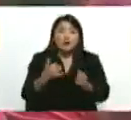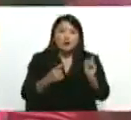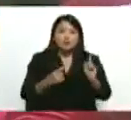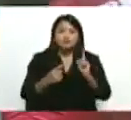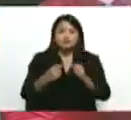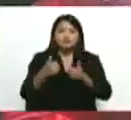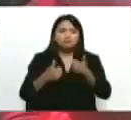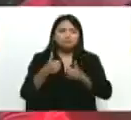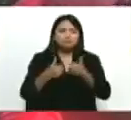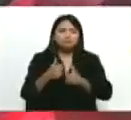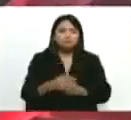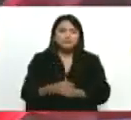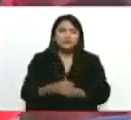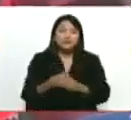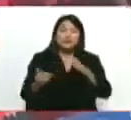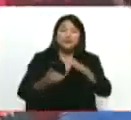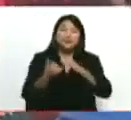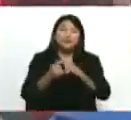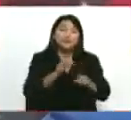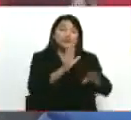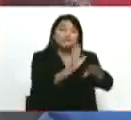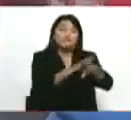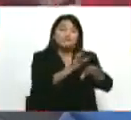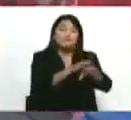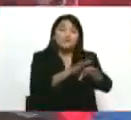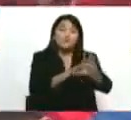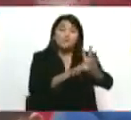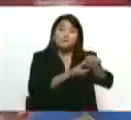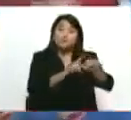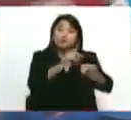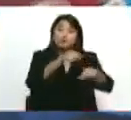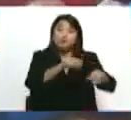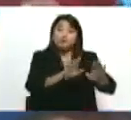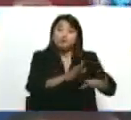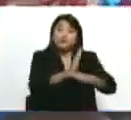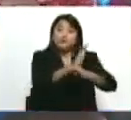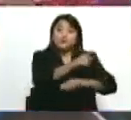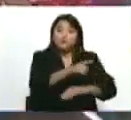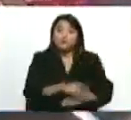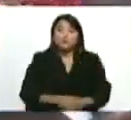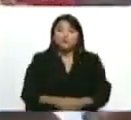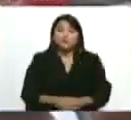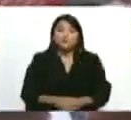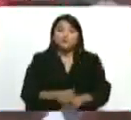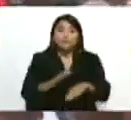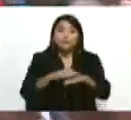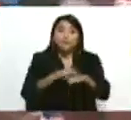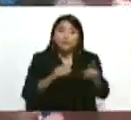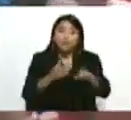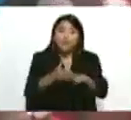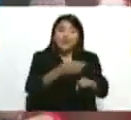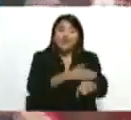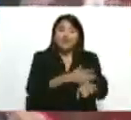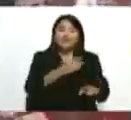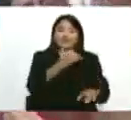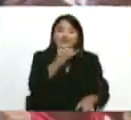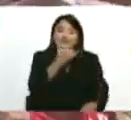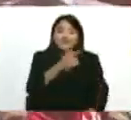como candidato, las instituciones le dicen, ¿no te vistas? Que no vas. ¿Por qué no van? Porque...